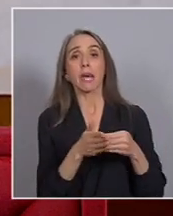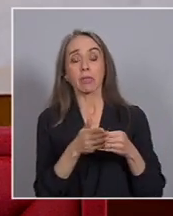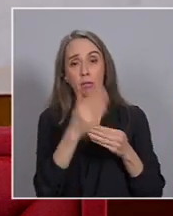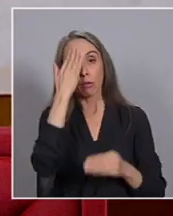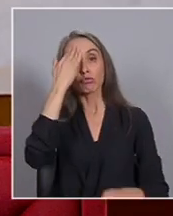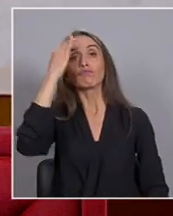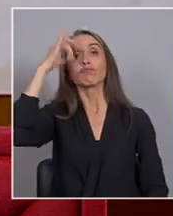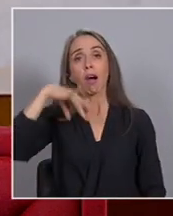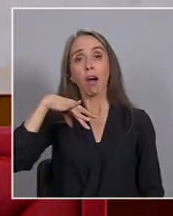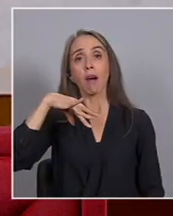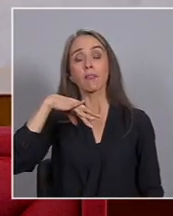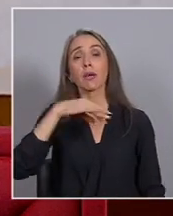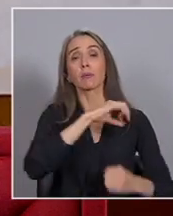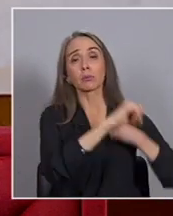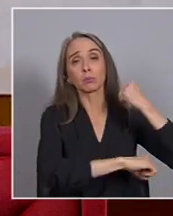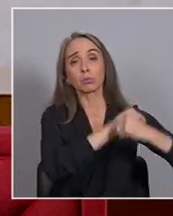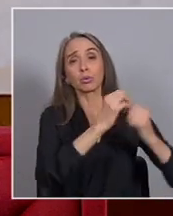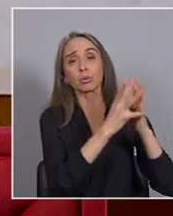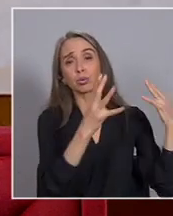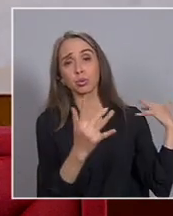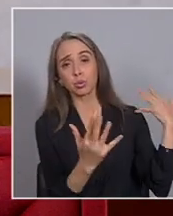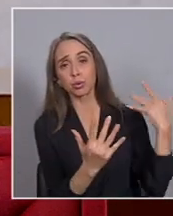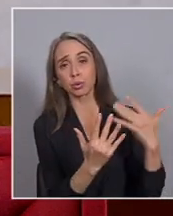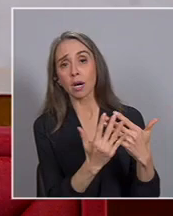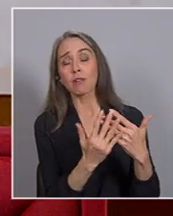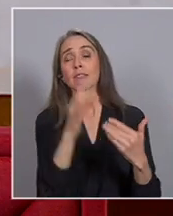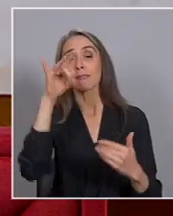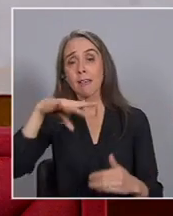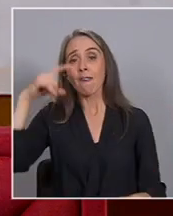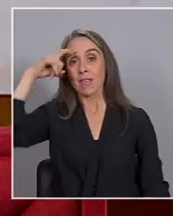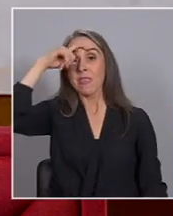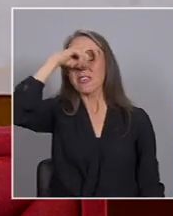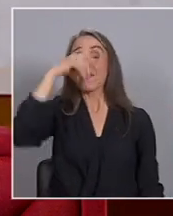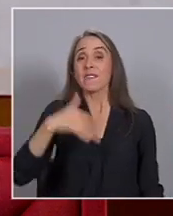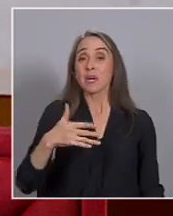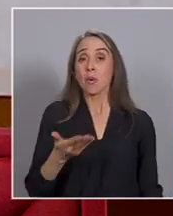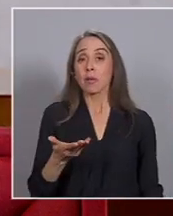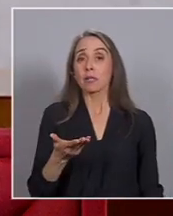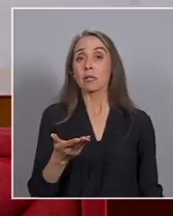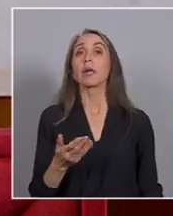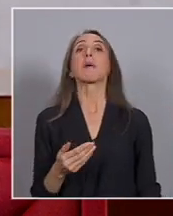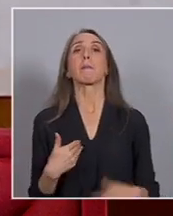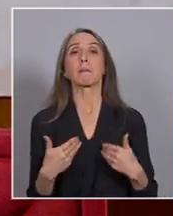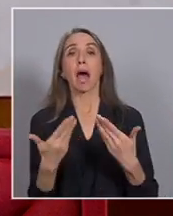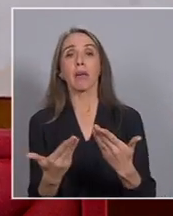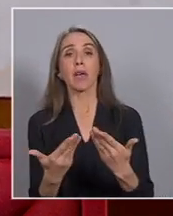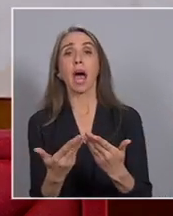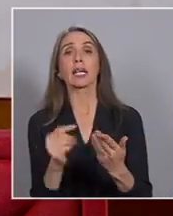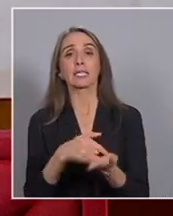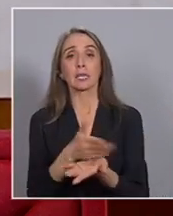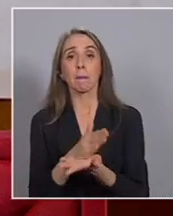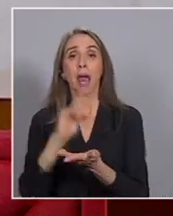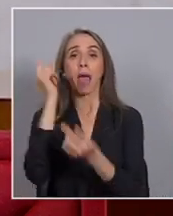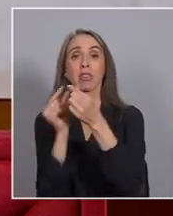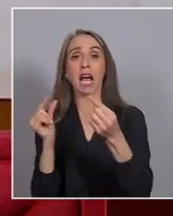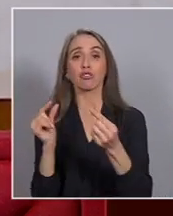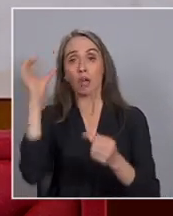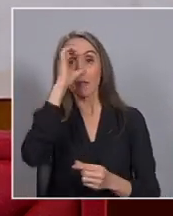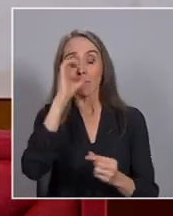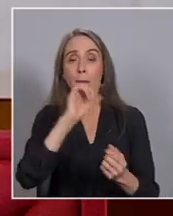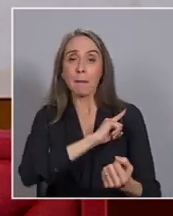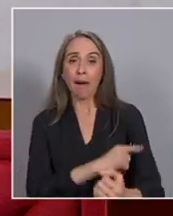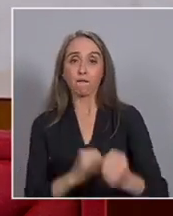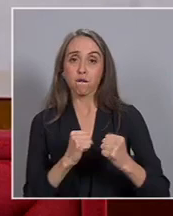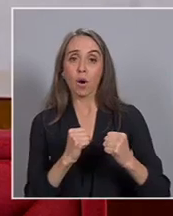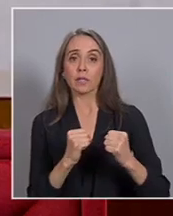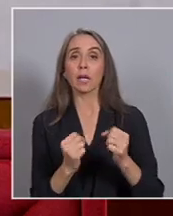conscientes del tiempo que ha pasado y de las dificultades que implica. Y por eso, para dar mayor fuerza a este Plan Nacional de Búsqueda,